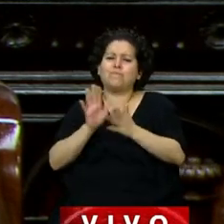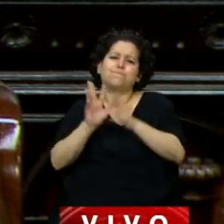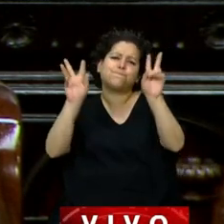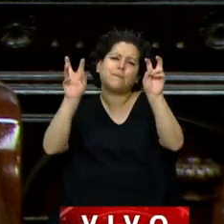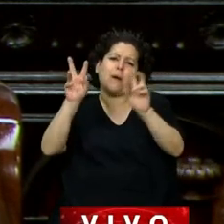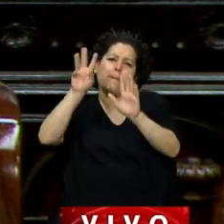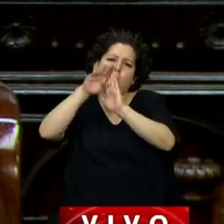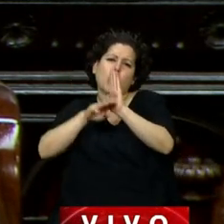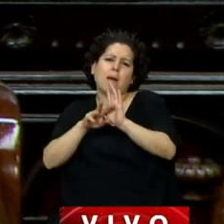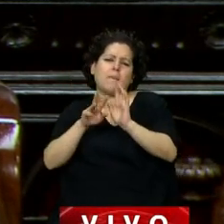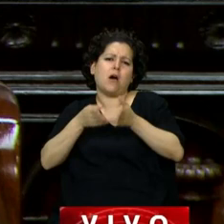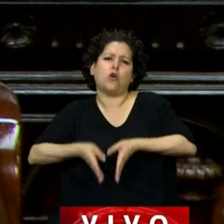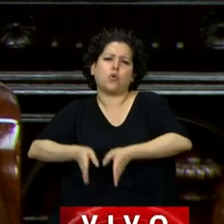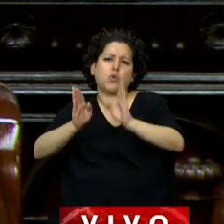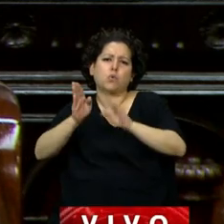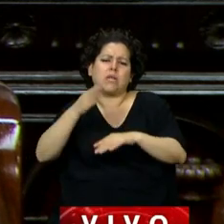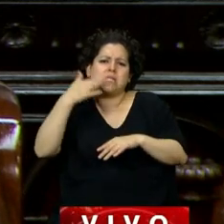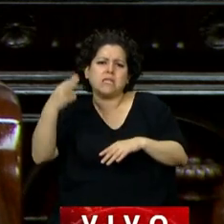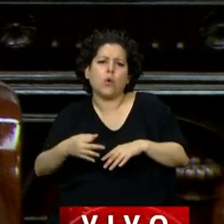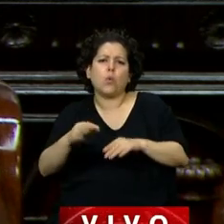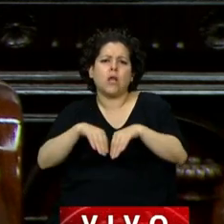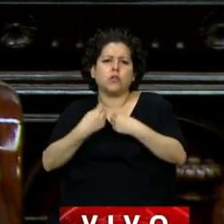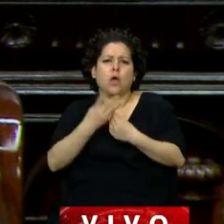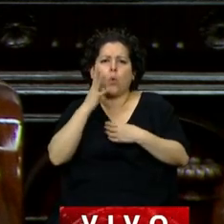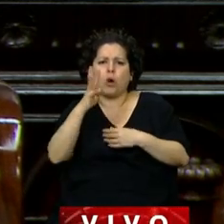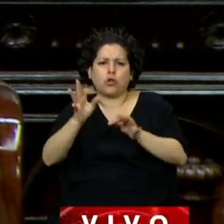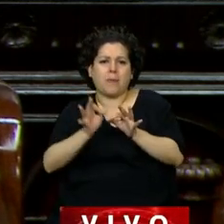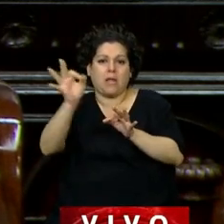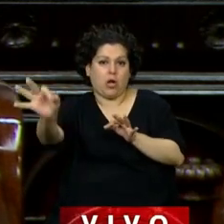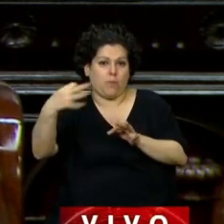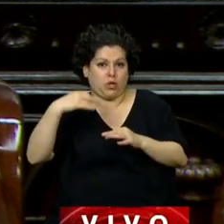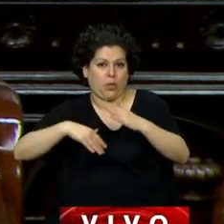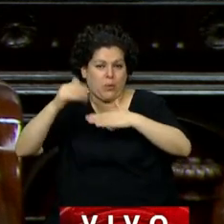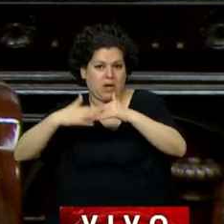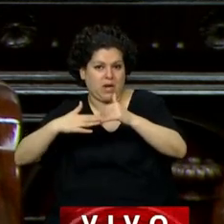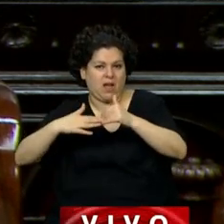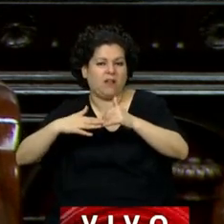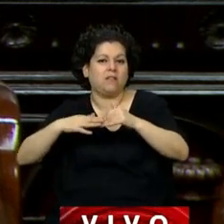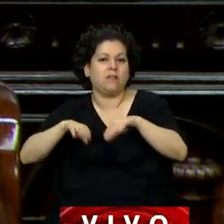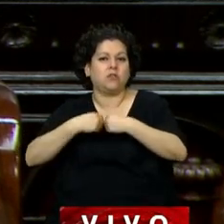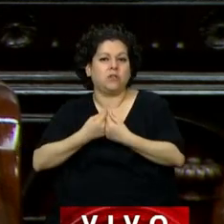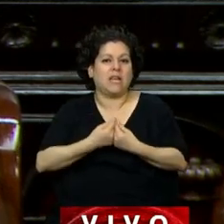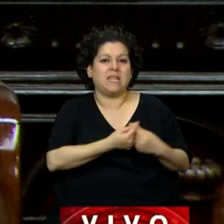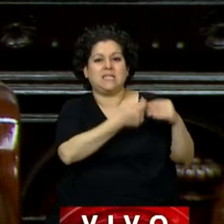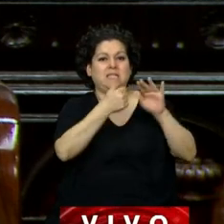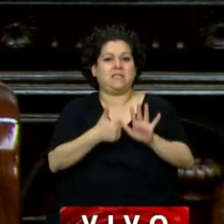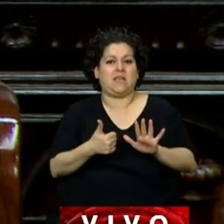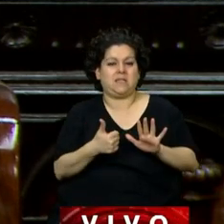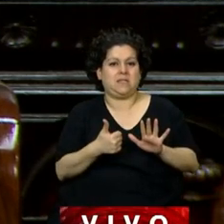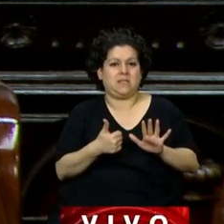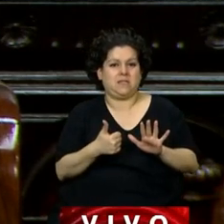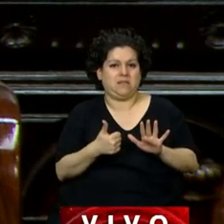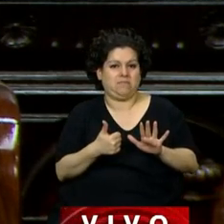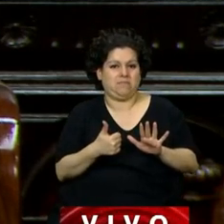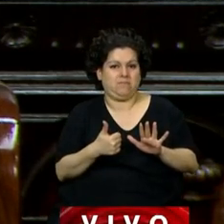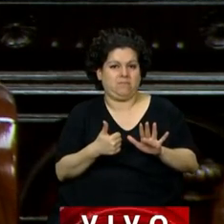Seguras para la realización de 4.000 kilómetros. ¿Saben cuántos realizaron? 6. 6.